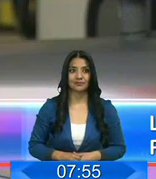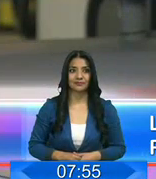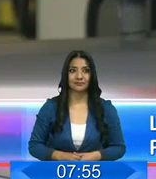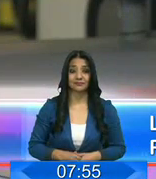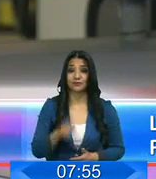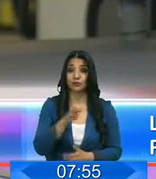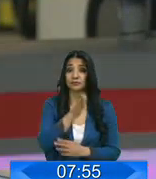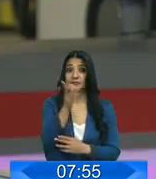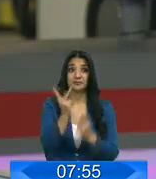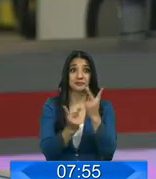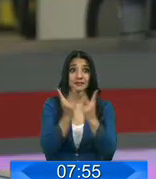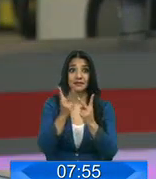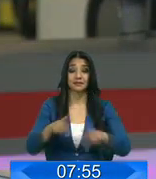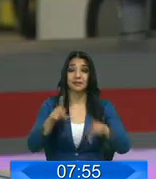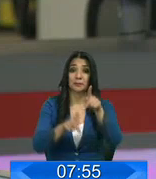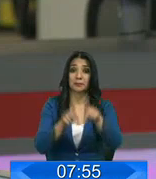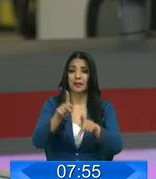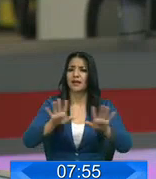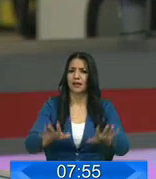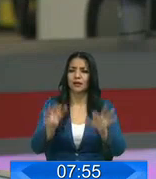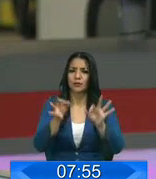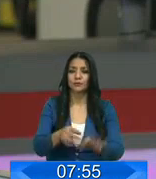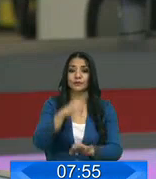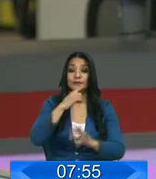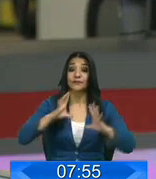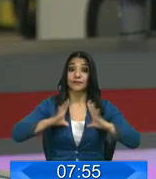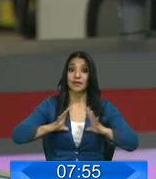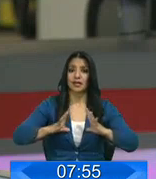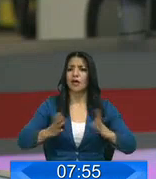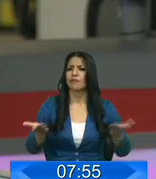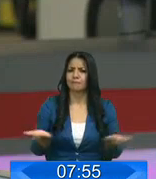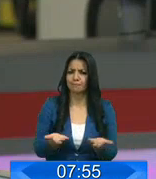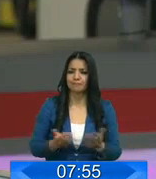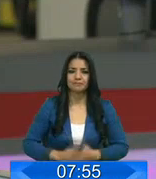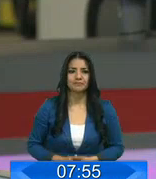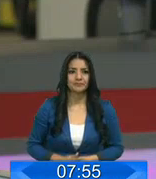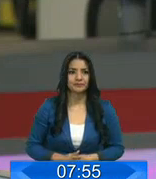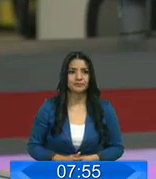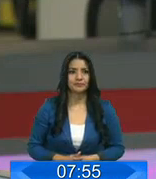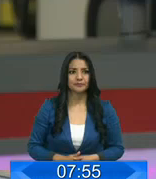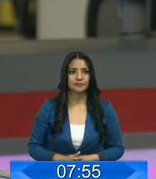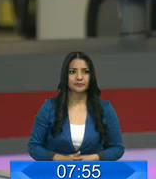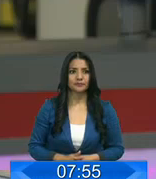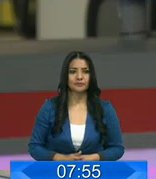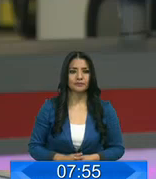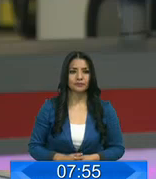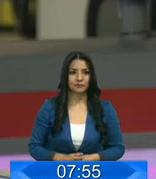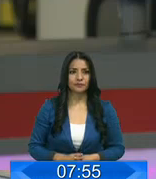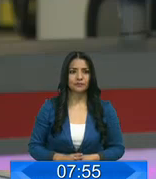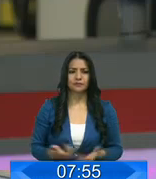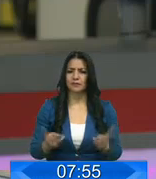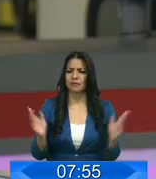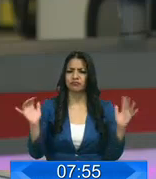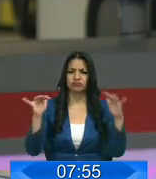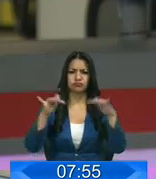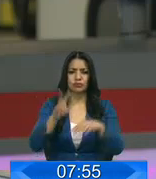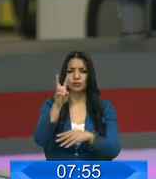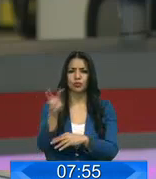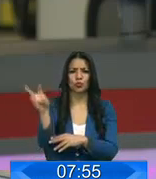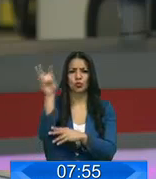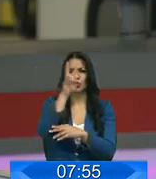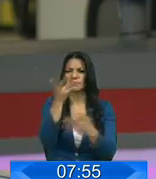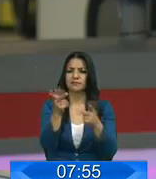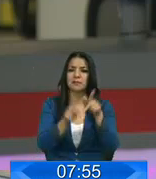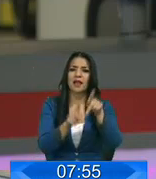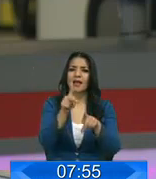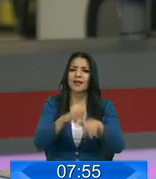la playa, le vamos a presentar que en este feriado hay una que es maravillosa, una que aspira a recibir a miles de turistas. Hablamos de